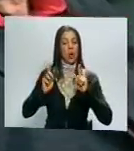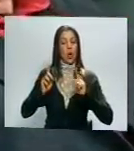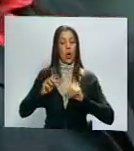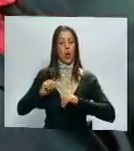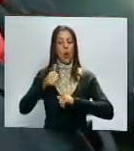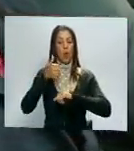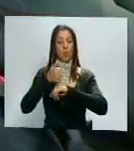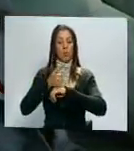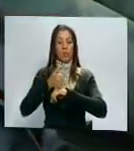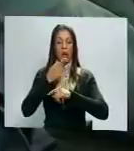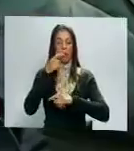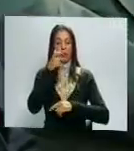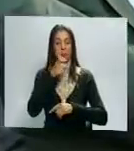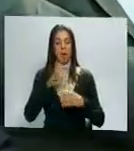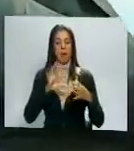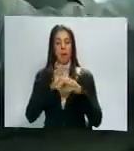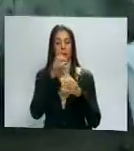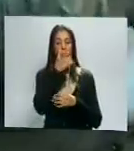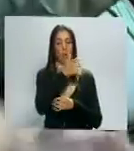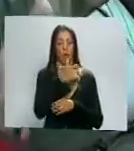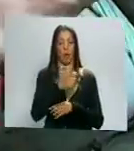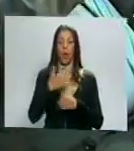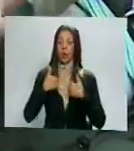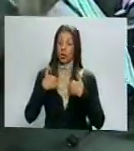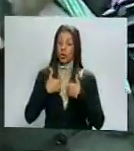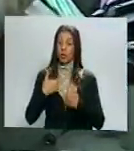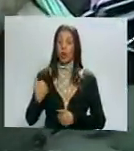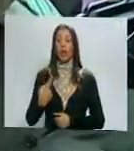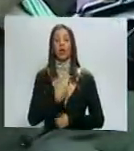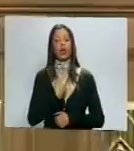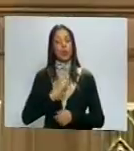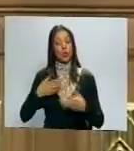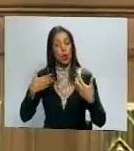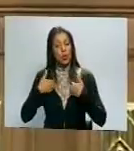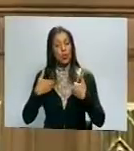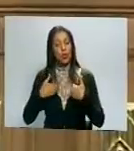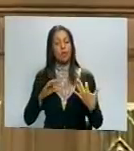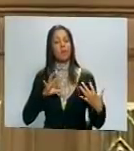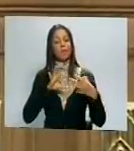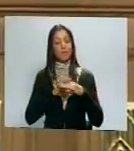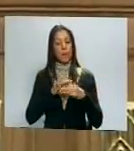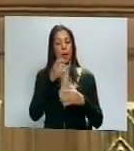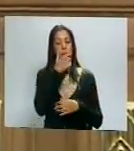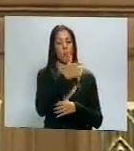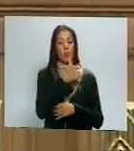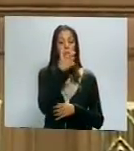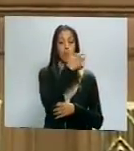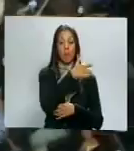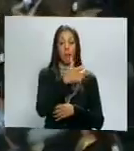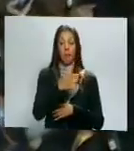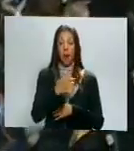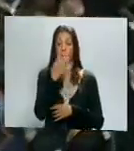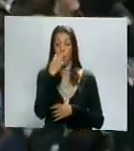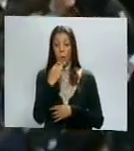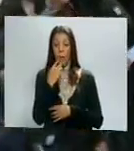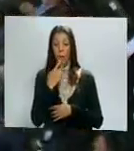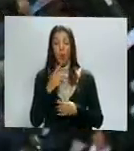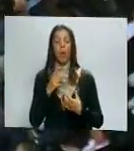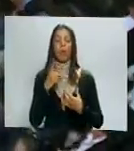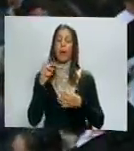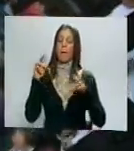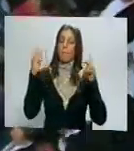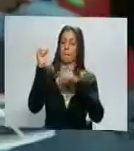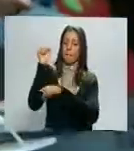junto al pueblo. Si el pueblo sufre, nosotros debemos sufrir. Si el pueblo vence, nosotros venceremos junto al